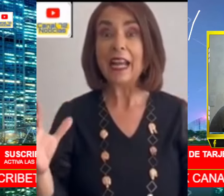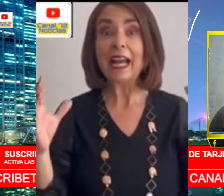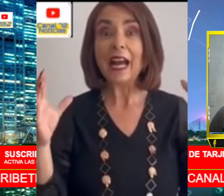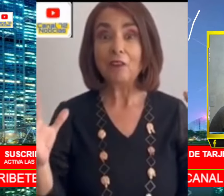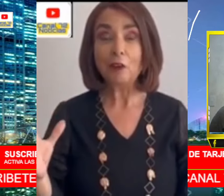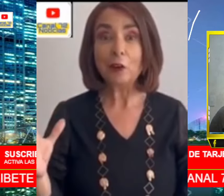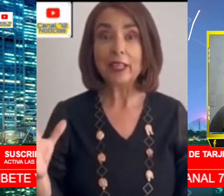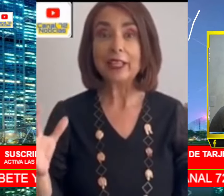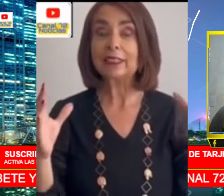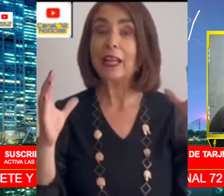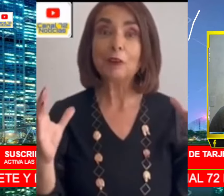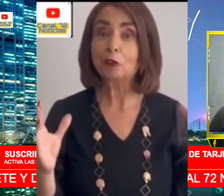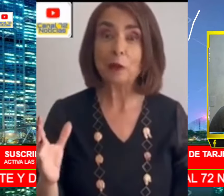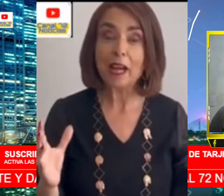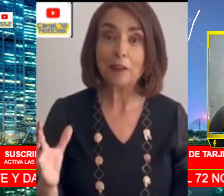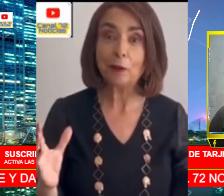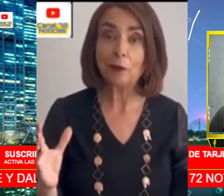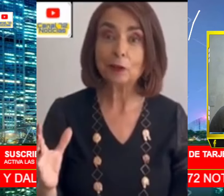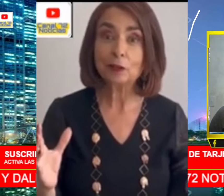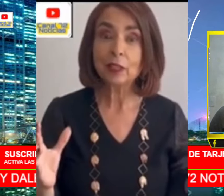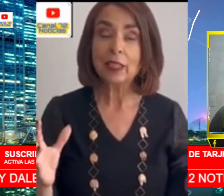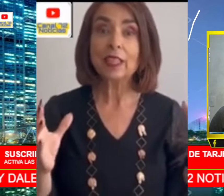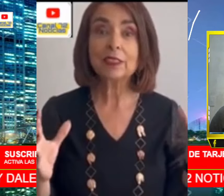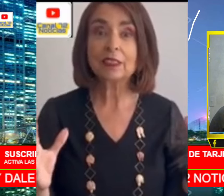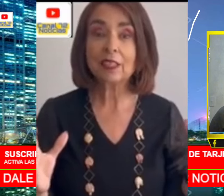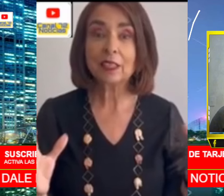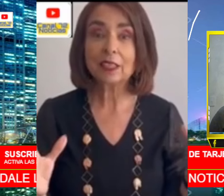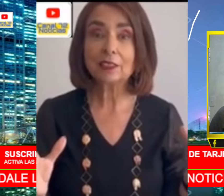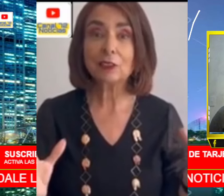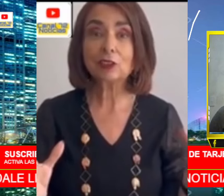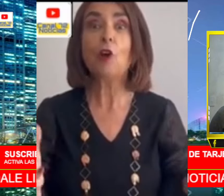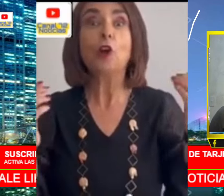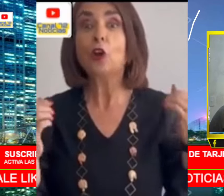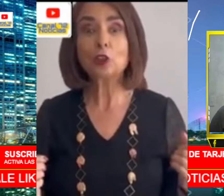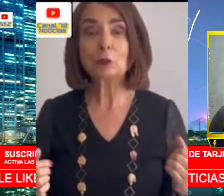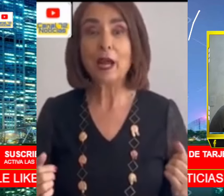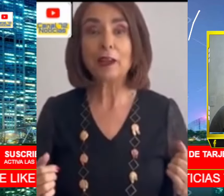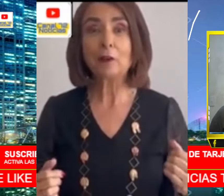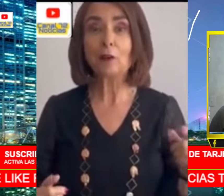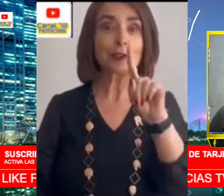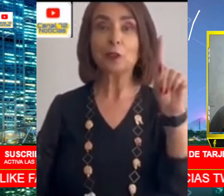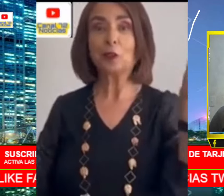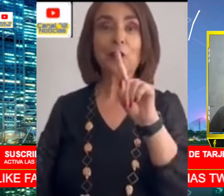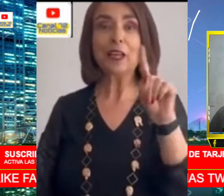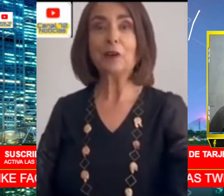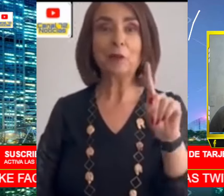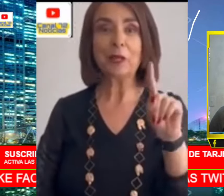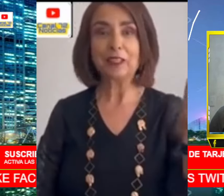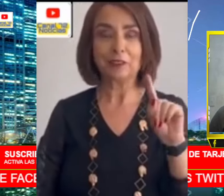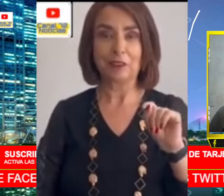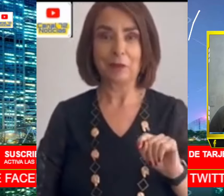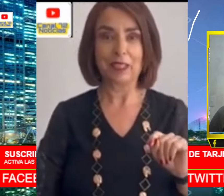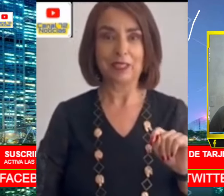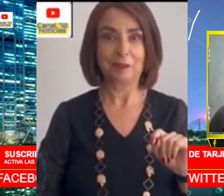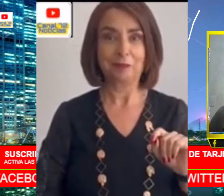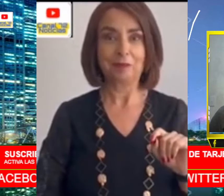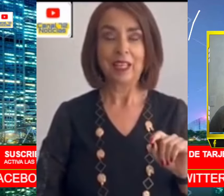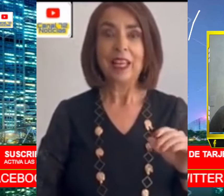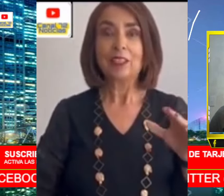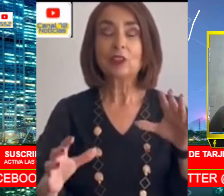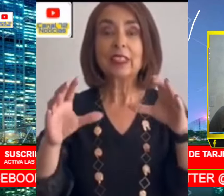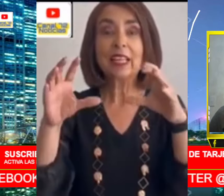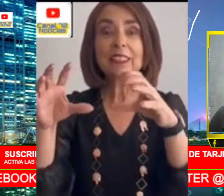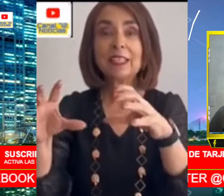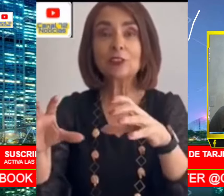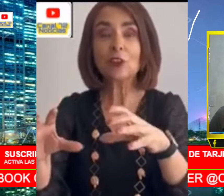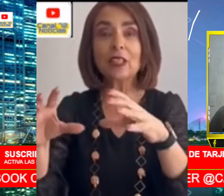sino a la Afore que está en los bancos. ¿Quién se está enriqueciendo eso? Los bancos, no el gobierno de